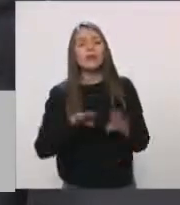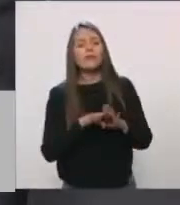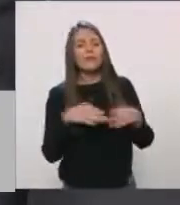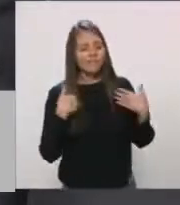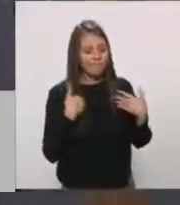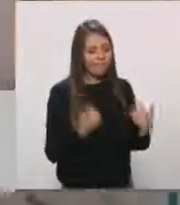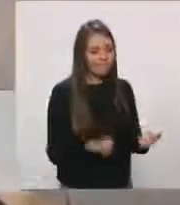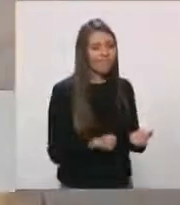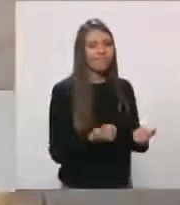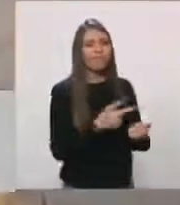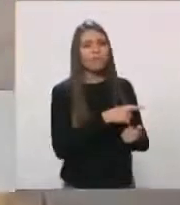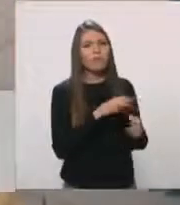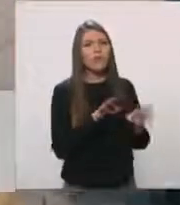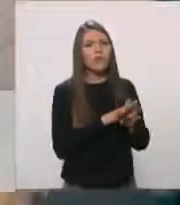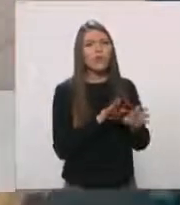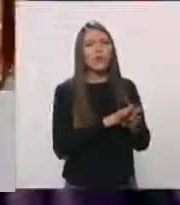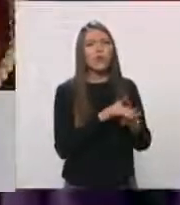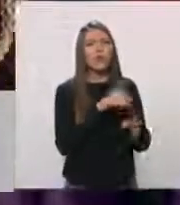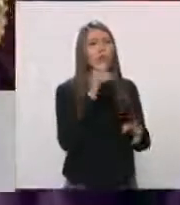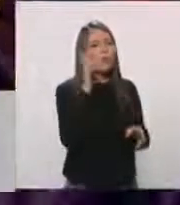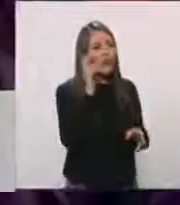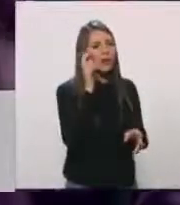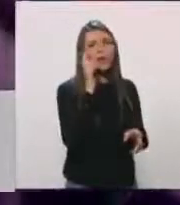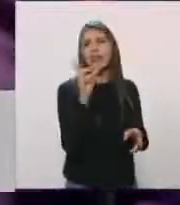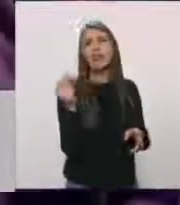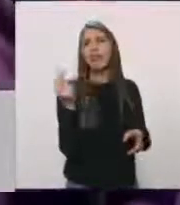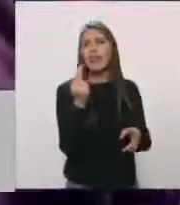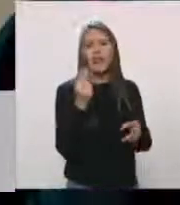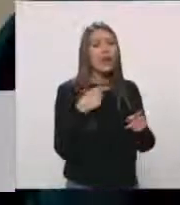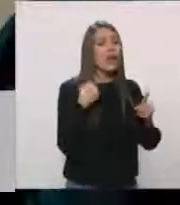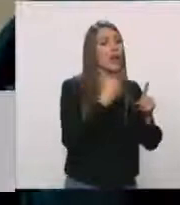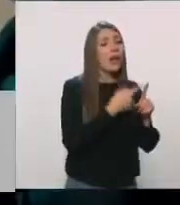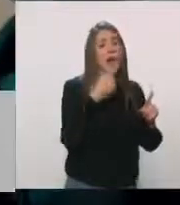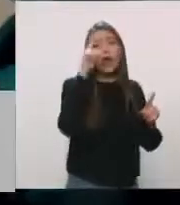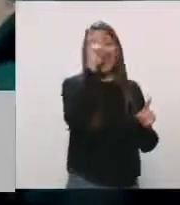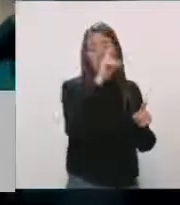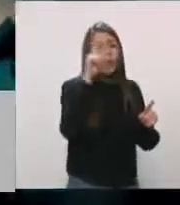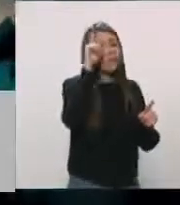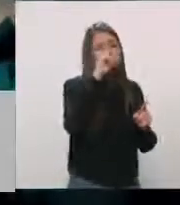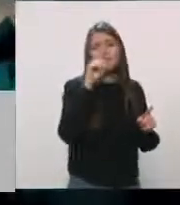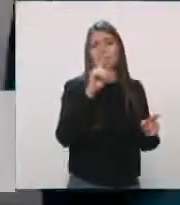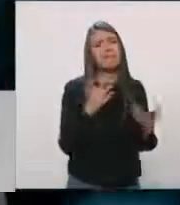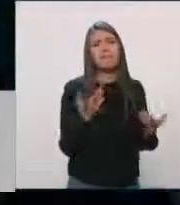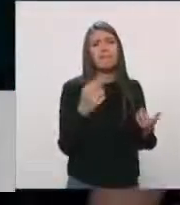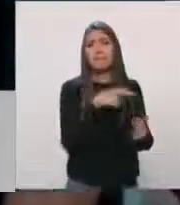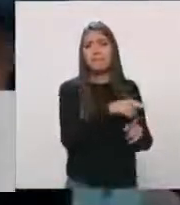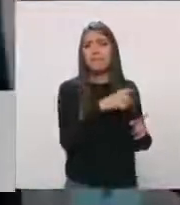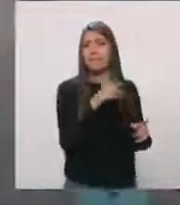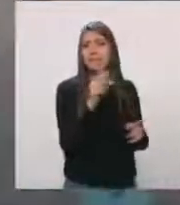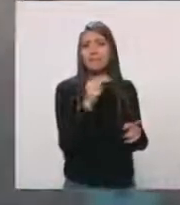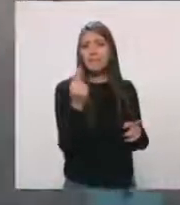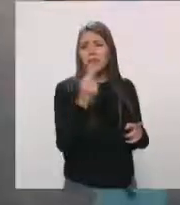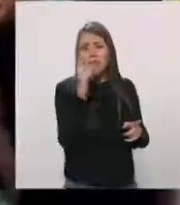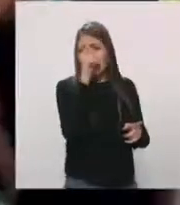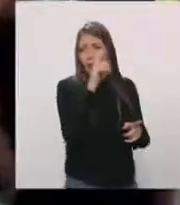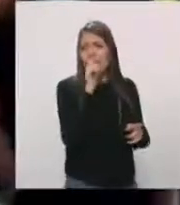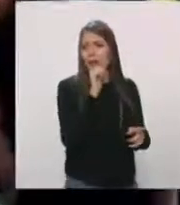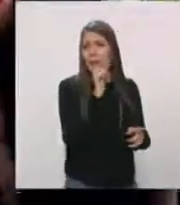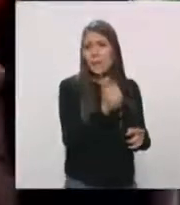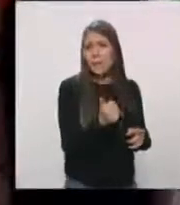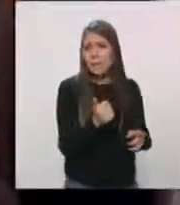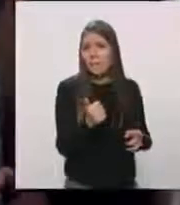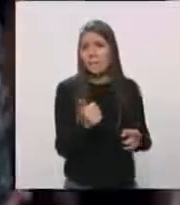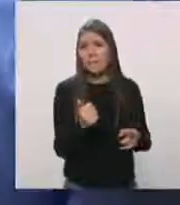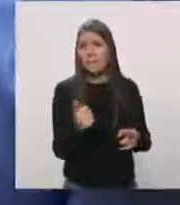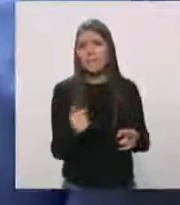que sepamos escuchar más que hablar. No necesitan consejos, nadie puede aconsejar a alguien que ha perdido un ser querido, aunque pensemos